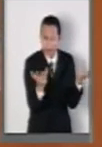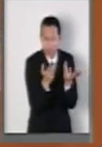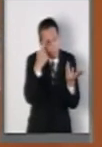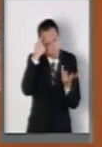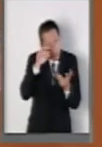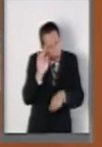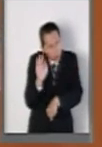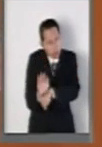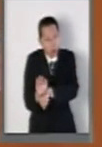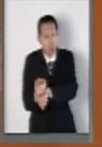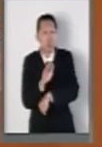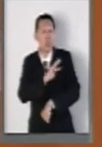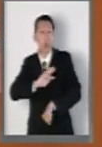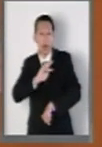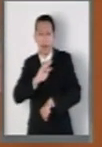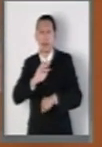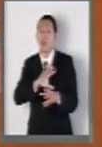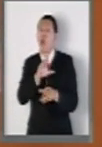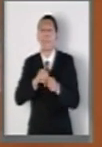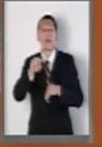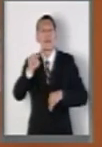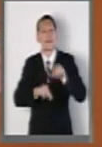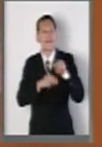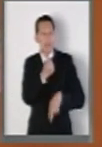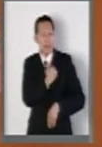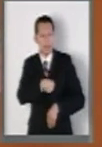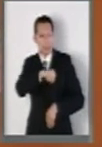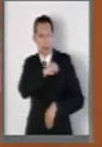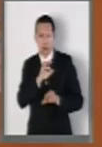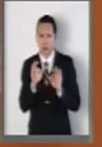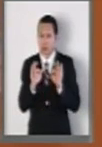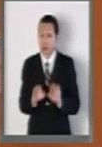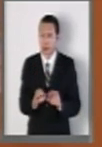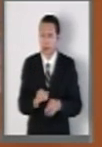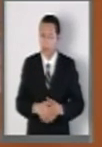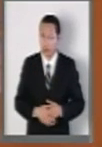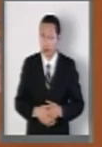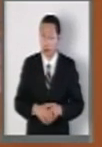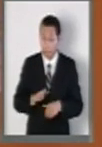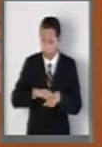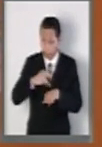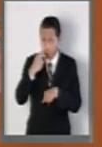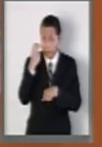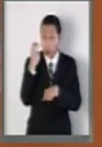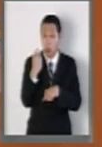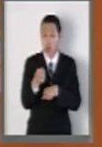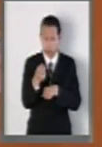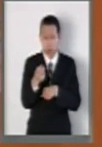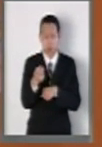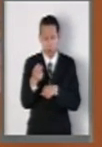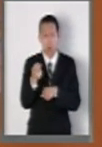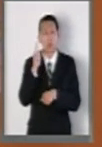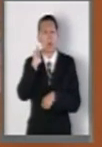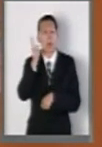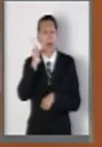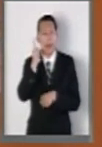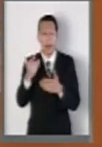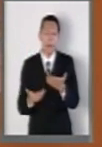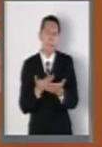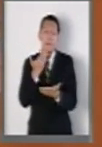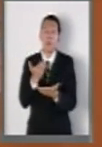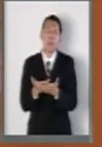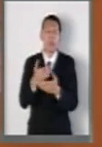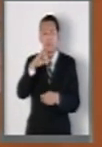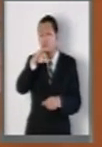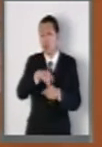salvaguardar el nivel más alto posible de salud. Por eso, espero que la propuesta se apruebe